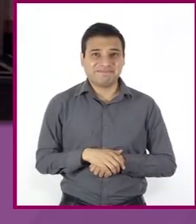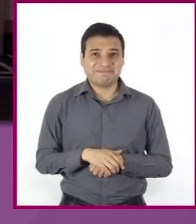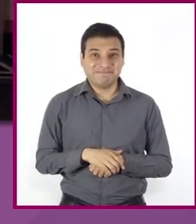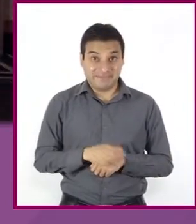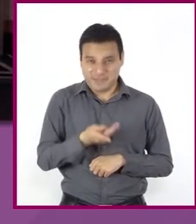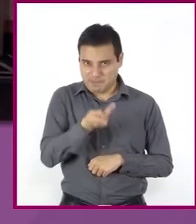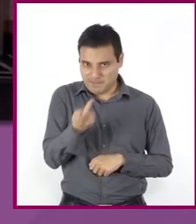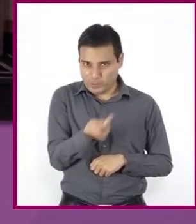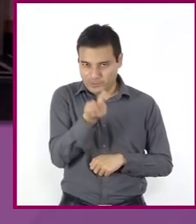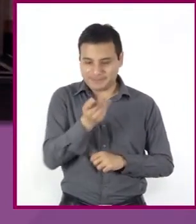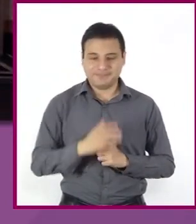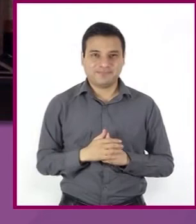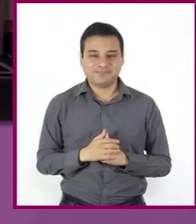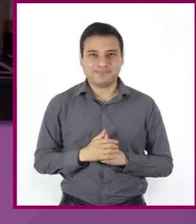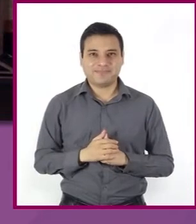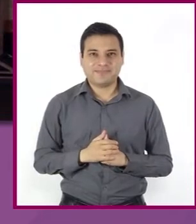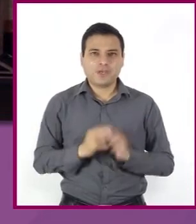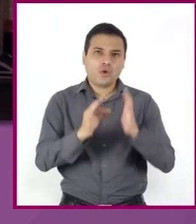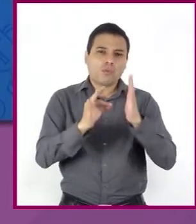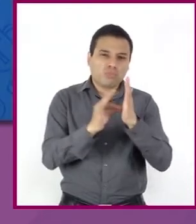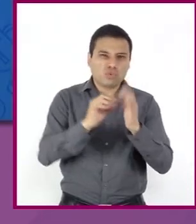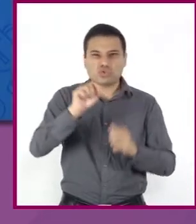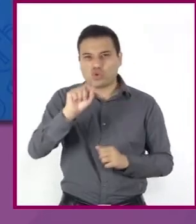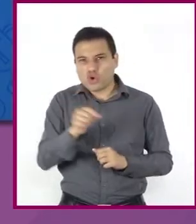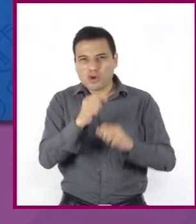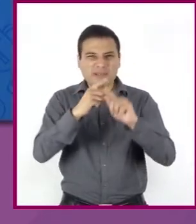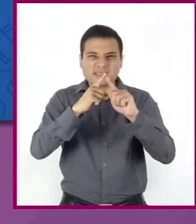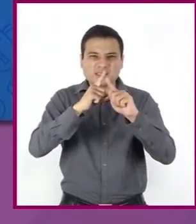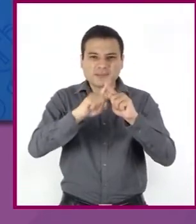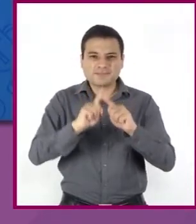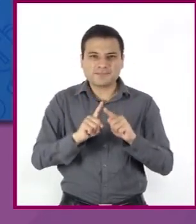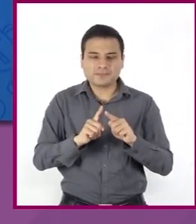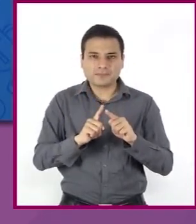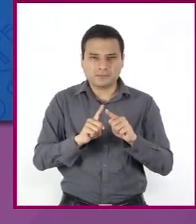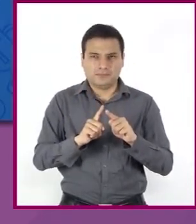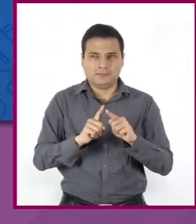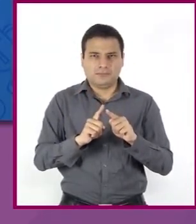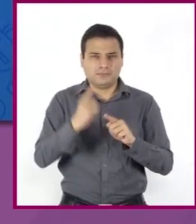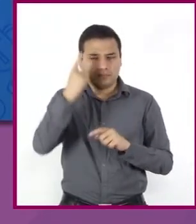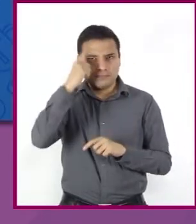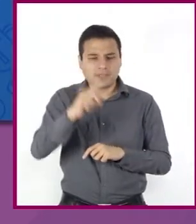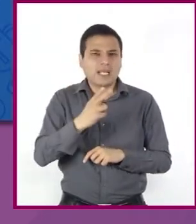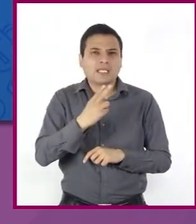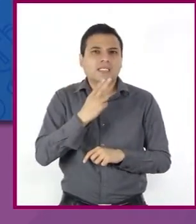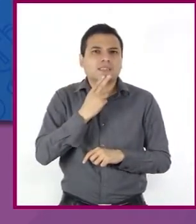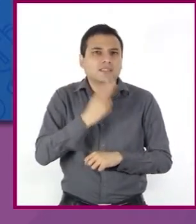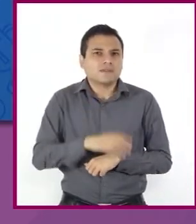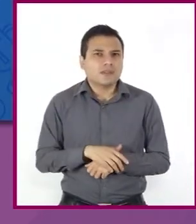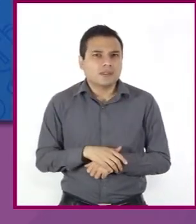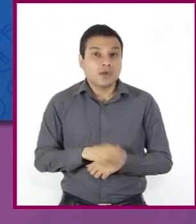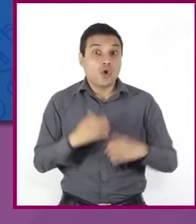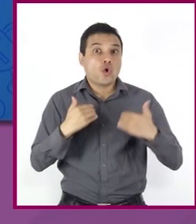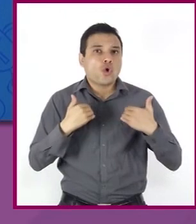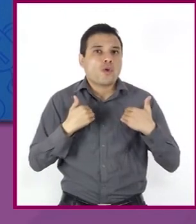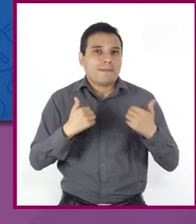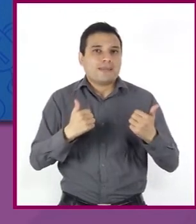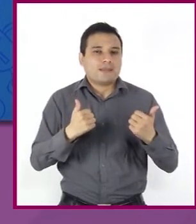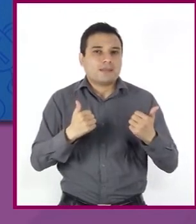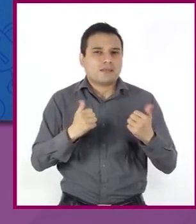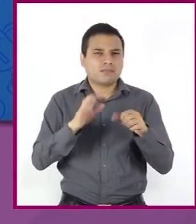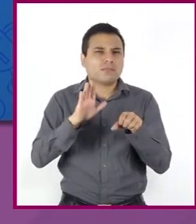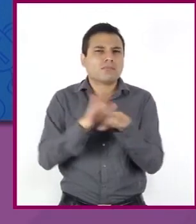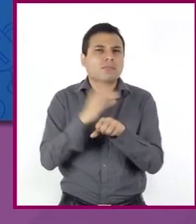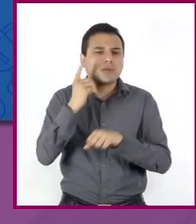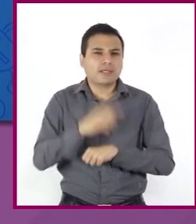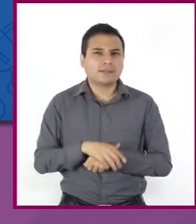Siguiente pregunta. Los signos de puntuación permiten que un texto sea comprendido porque A. ayudan